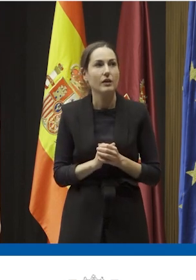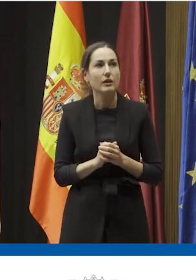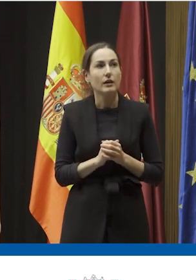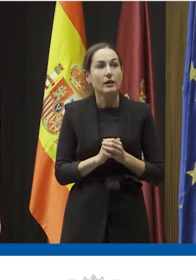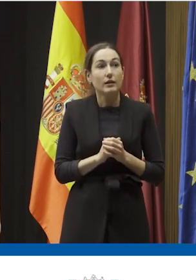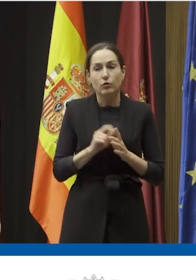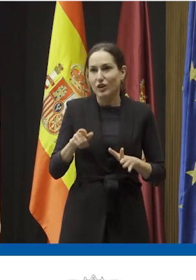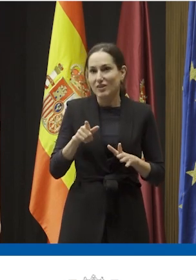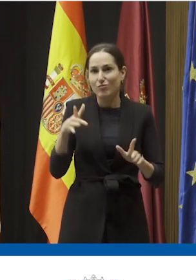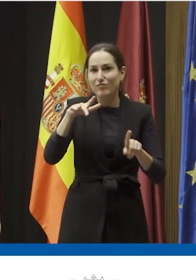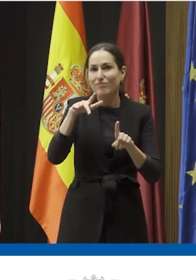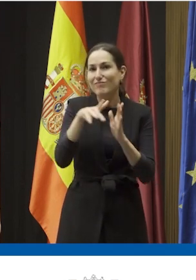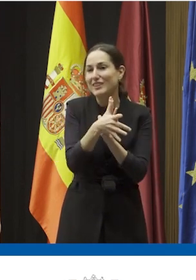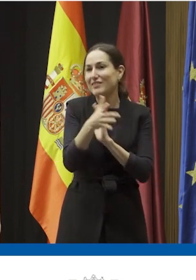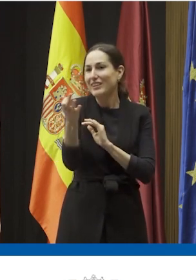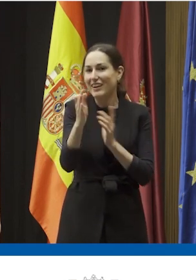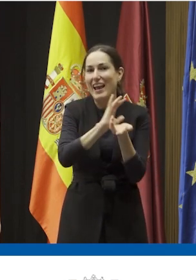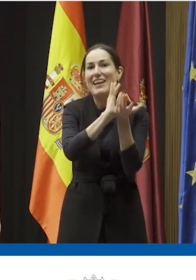La revolución absoluta,